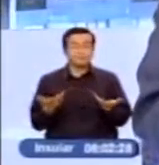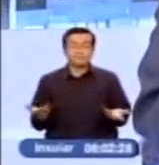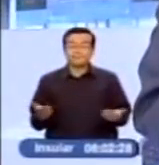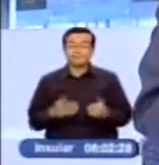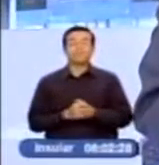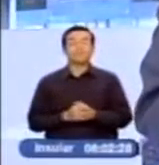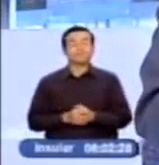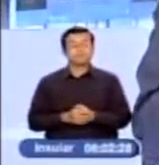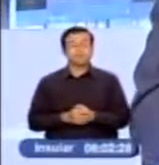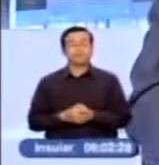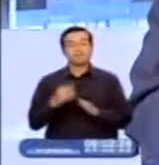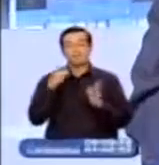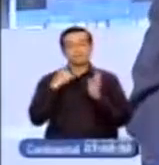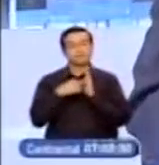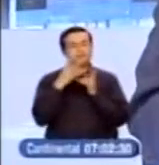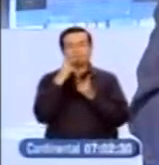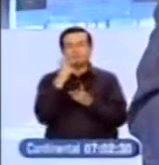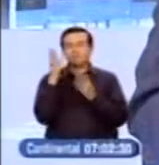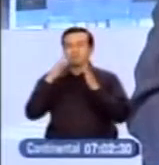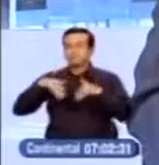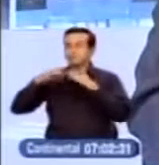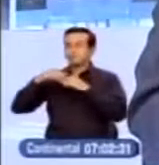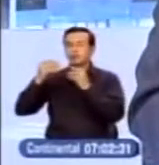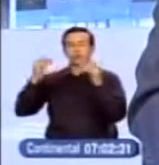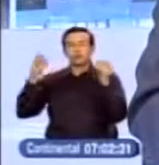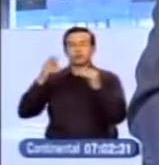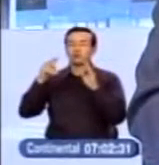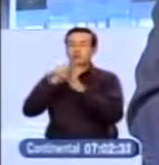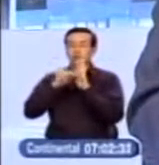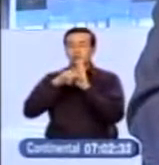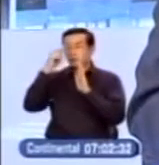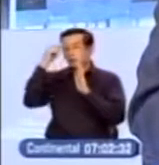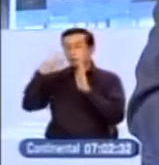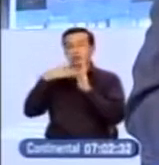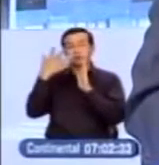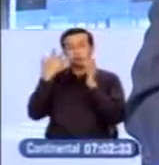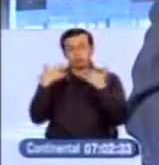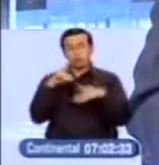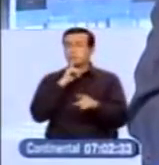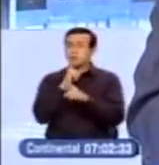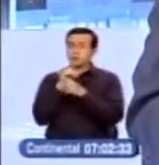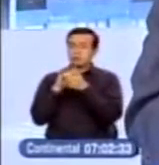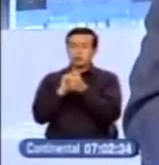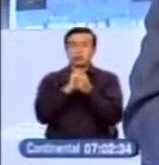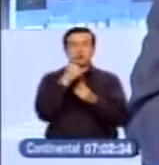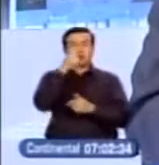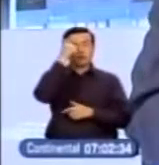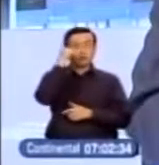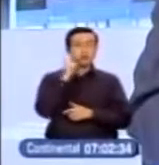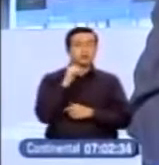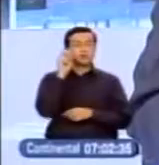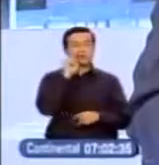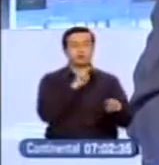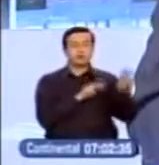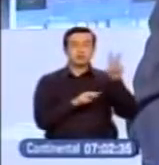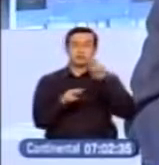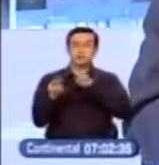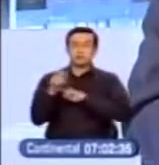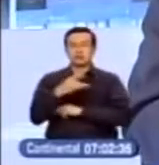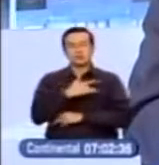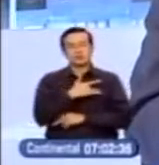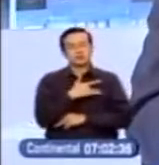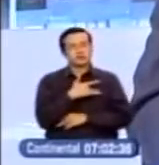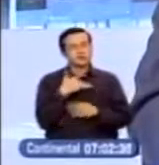situaciones como las que hemos tenido que enfrentar. Pues somos absolutamente solidarios. Ayer pude constatar algo que me